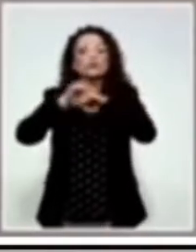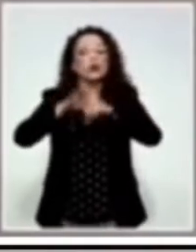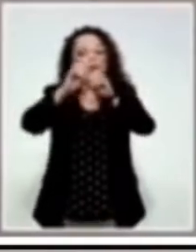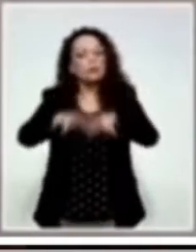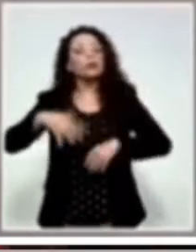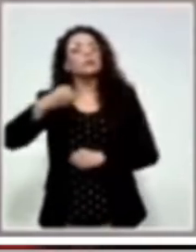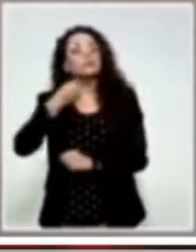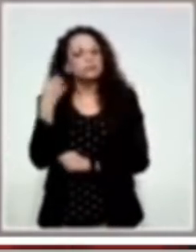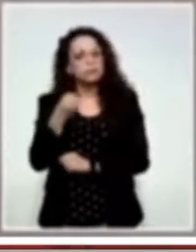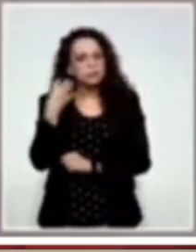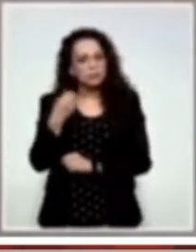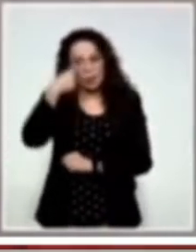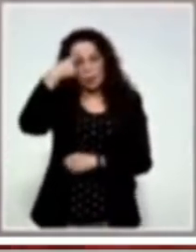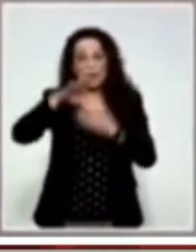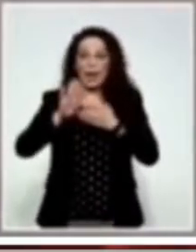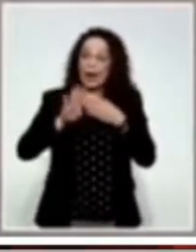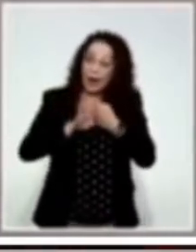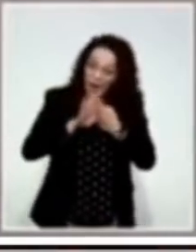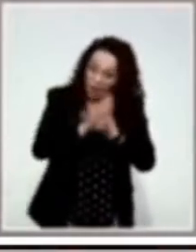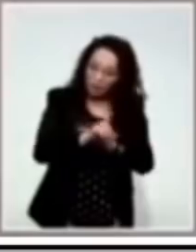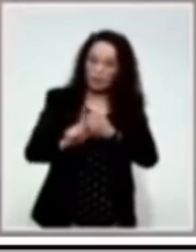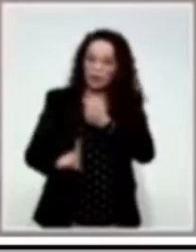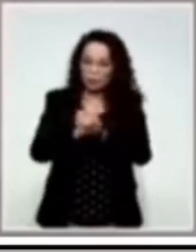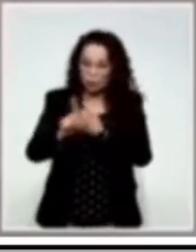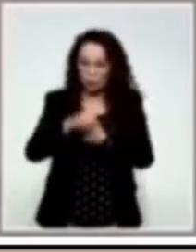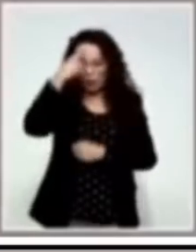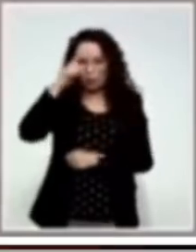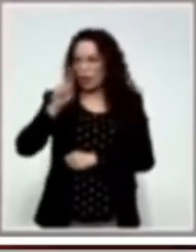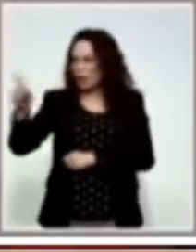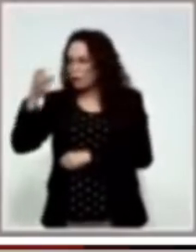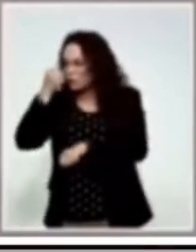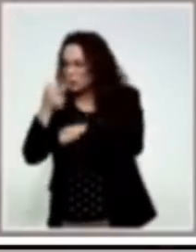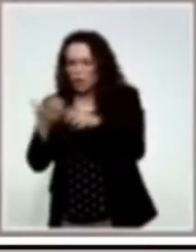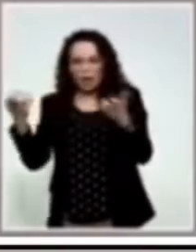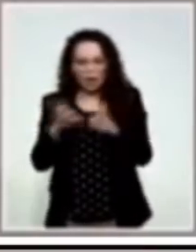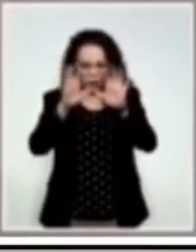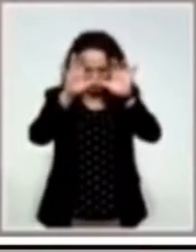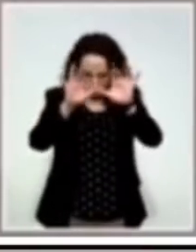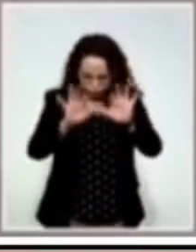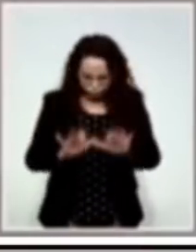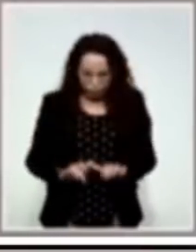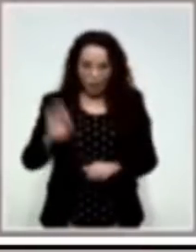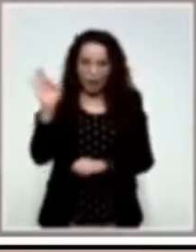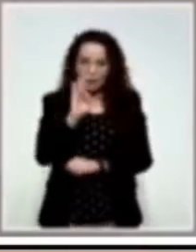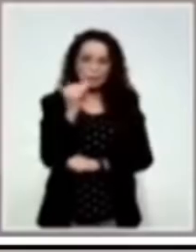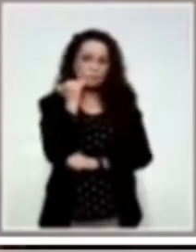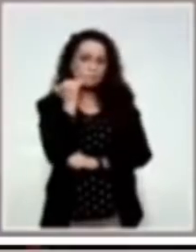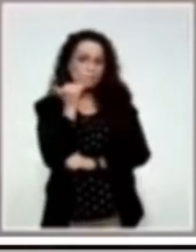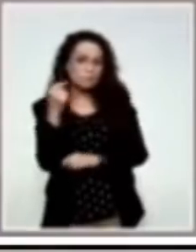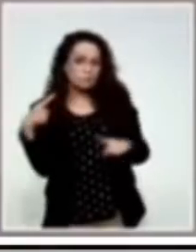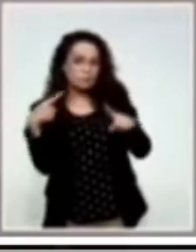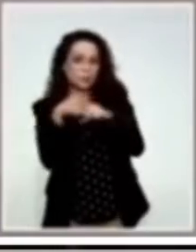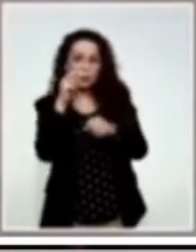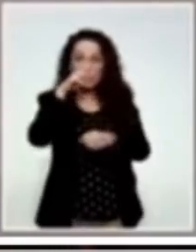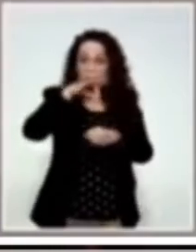o problema de que el secretario en el resumen hubiera desvirtuado el sentido de los votos, el Pleno